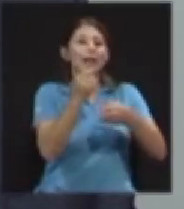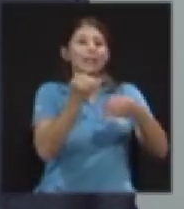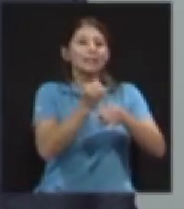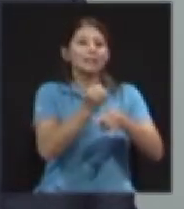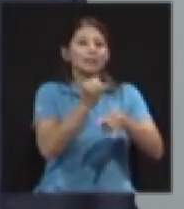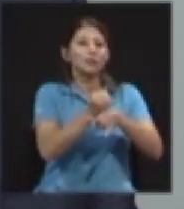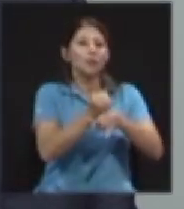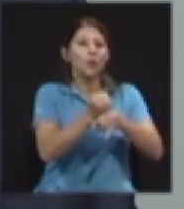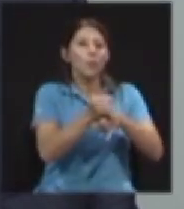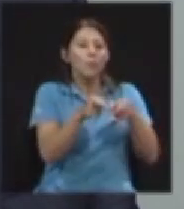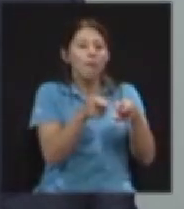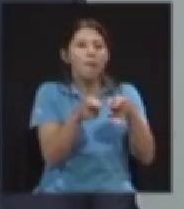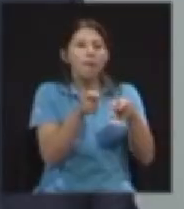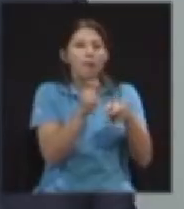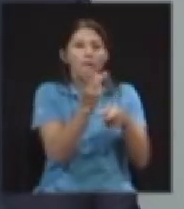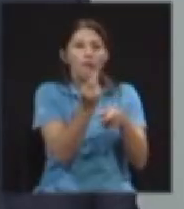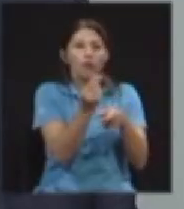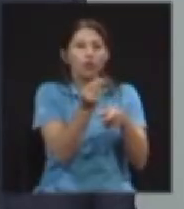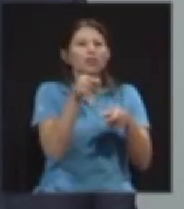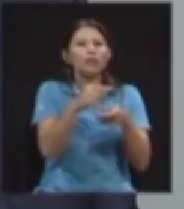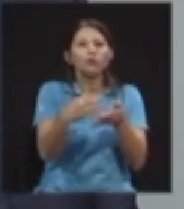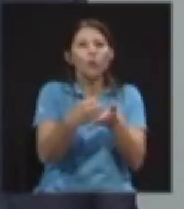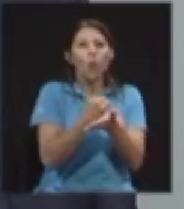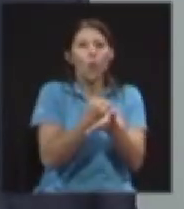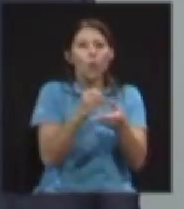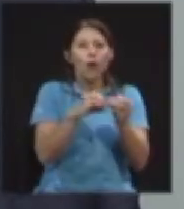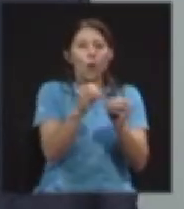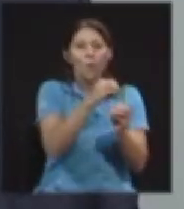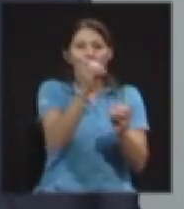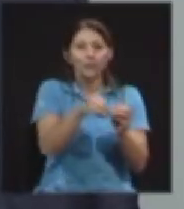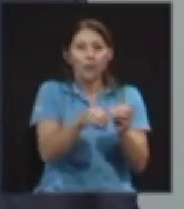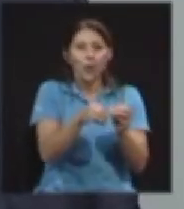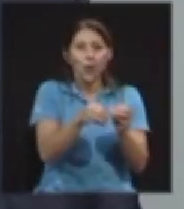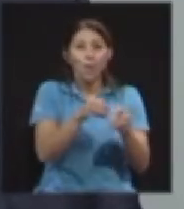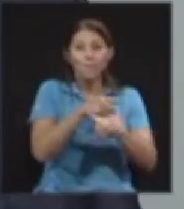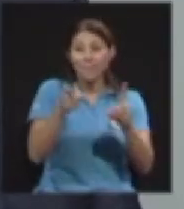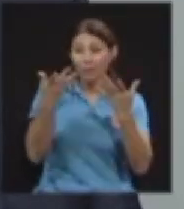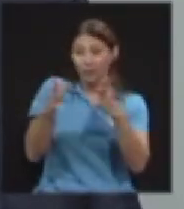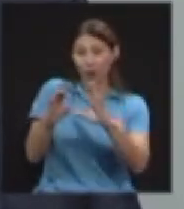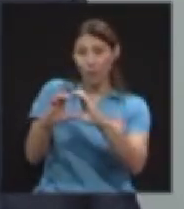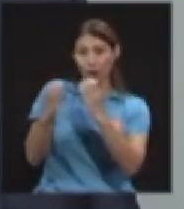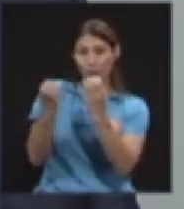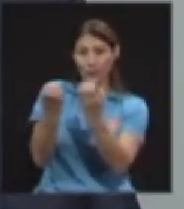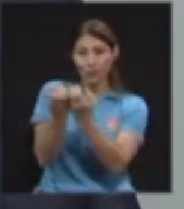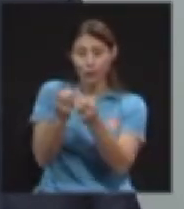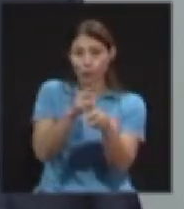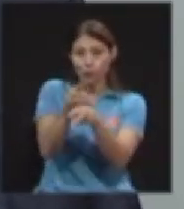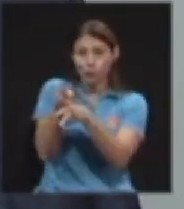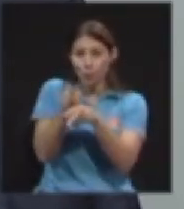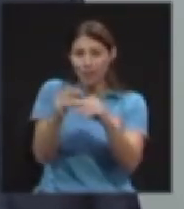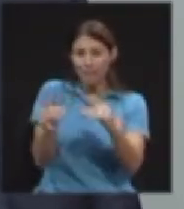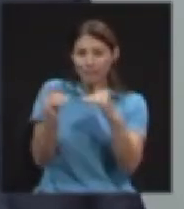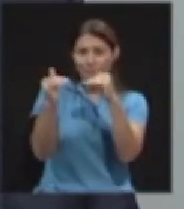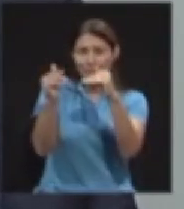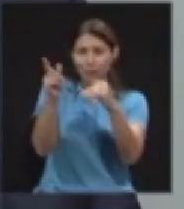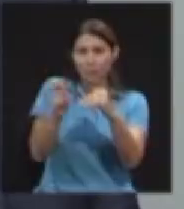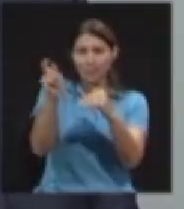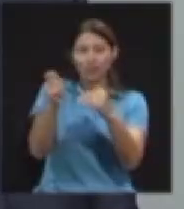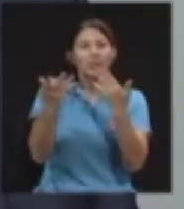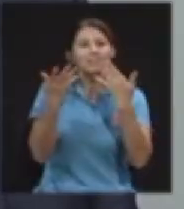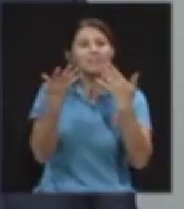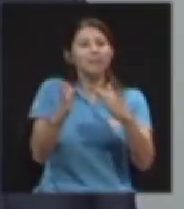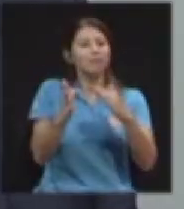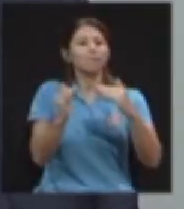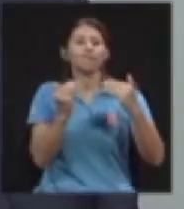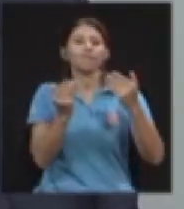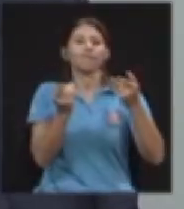comisión por administrar los fondos y la comisión tiene un tope que es fijado por la Superintendencia de Pensiones. La situación fáctica curiosa